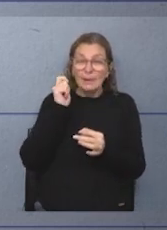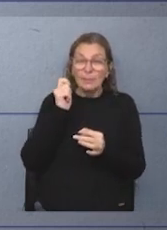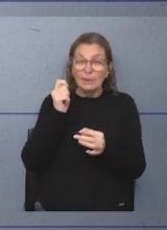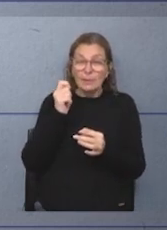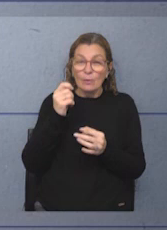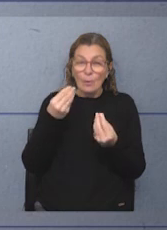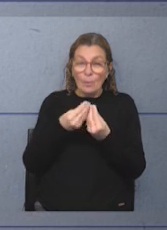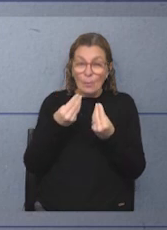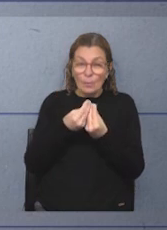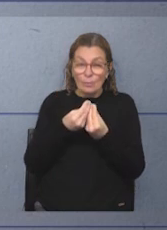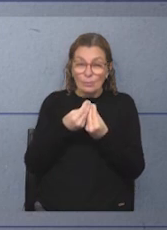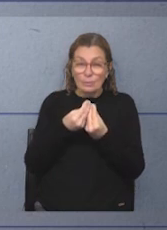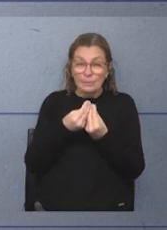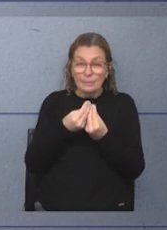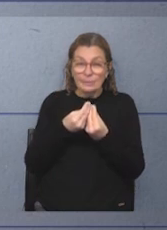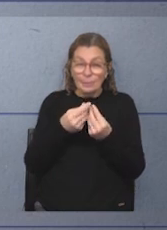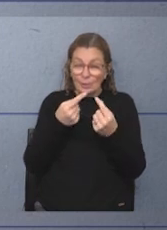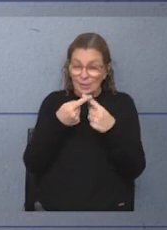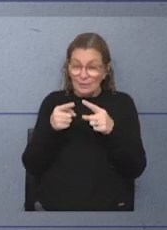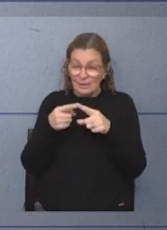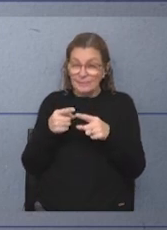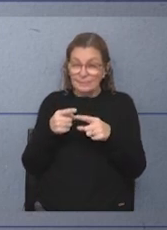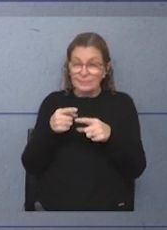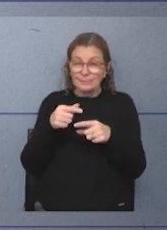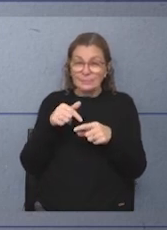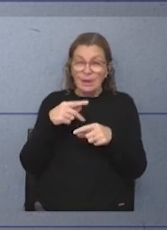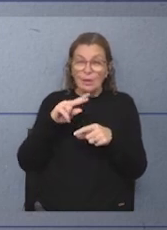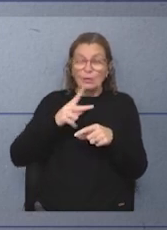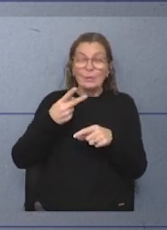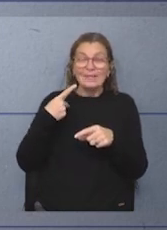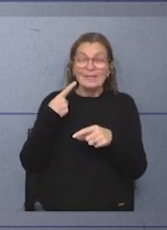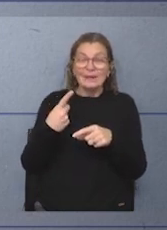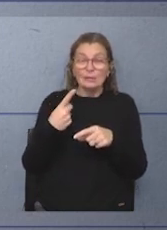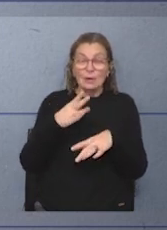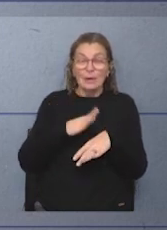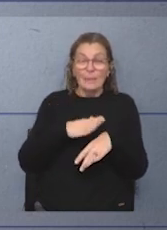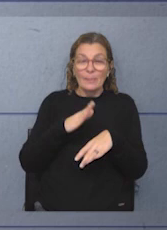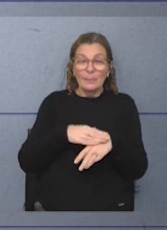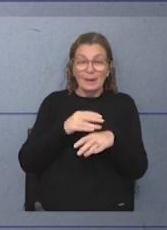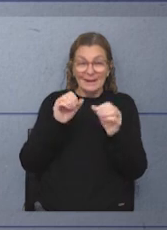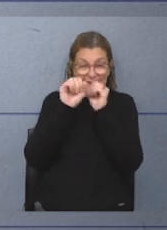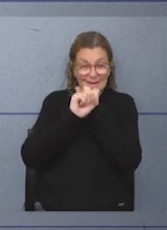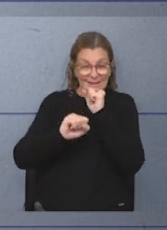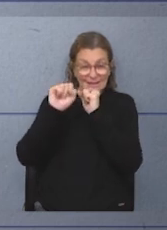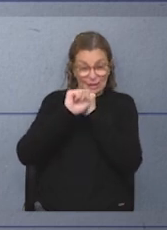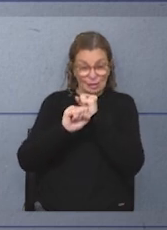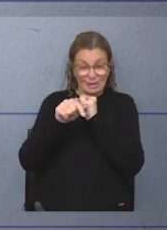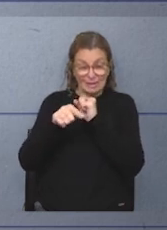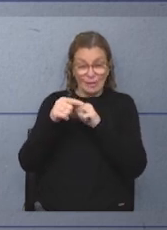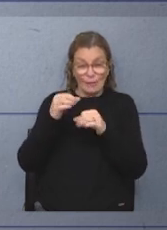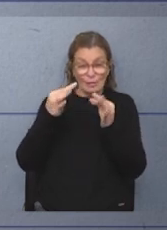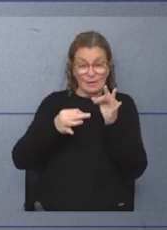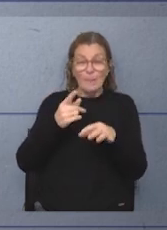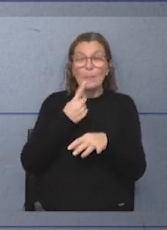abundantes fines de lucro con resultado dispar Mario subdirector de opinión pública y encargado del departamento de ingeniería electoral de agros somo es oficial